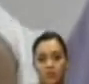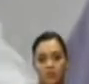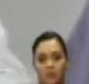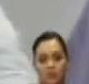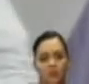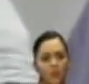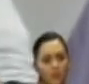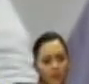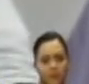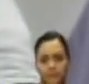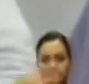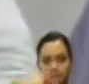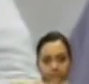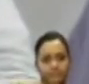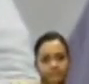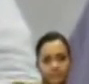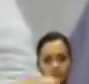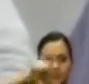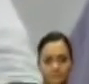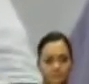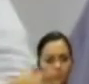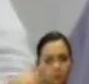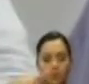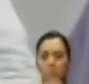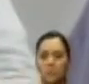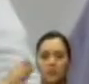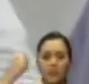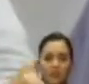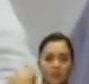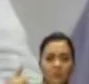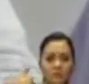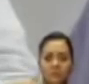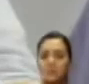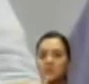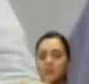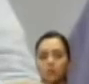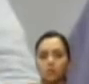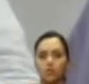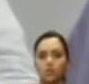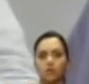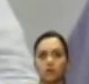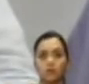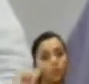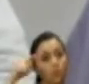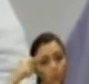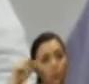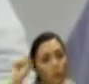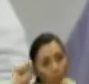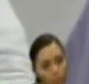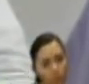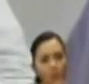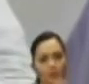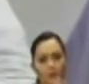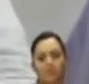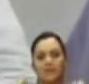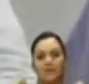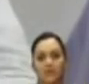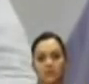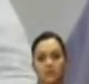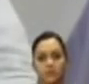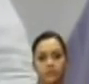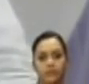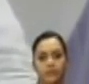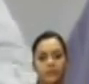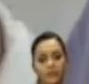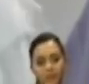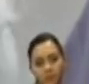etc. Y es labor de los municipios. Entonces el gobierno está dispuesto a colaborar, lo hemos hecho, hemos subsidiado,